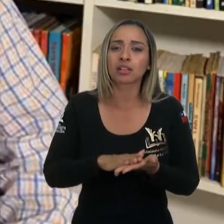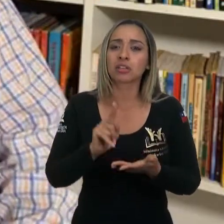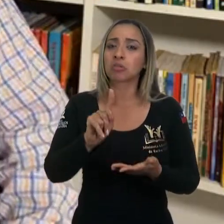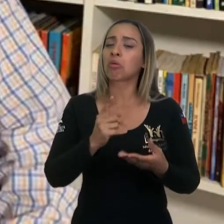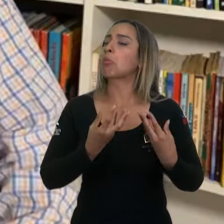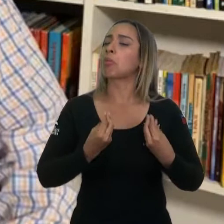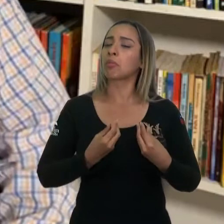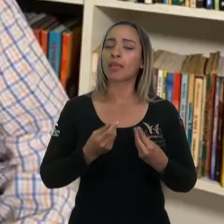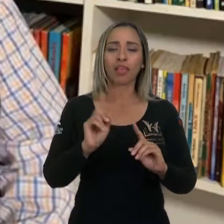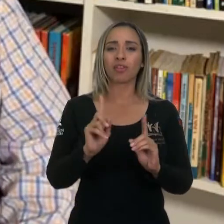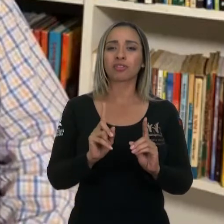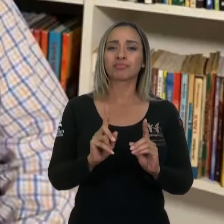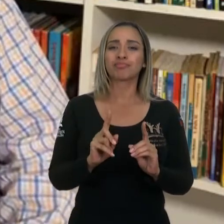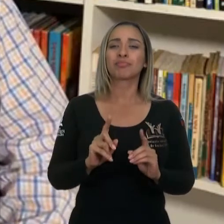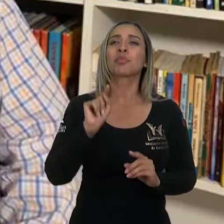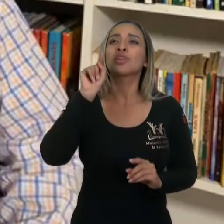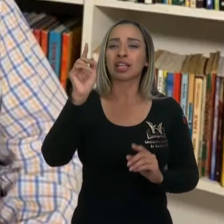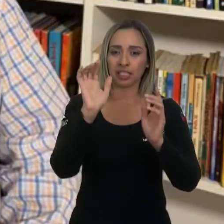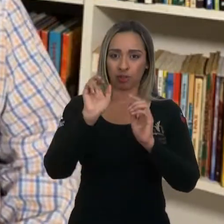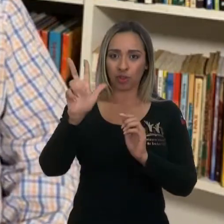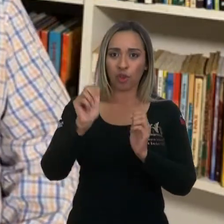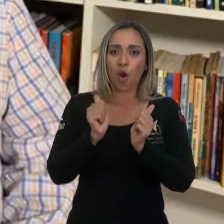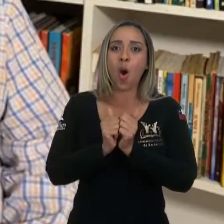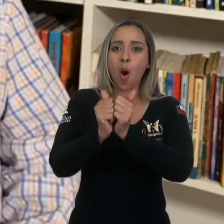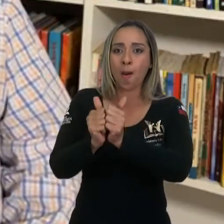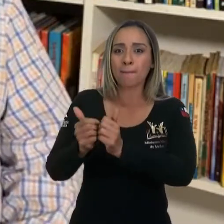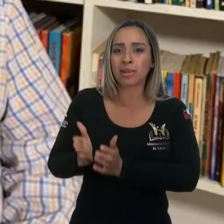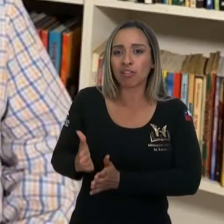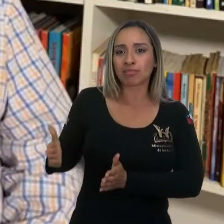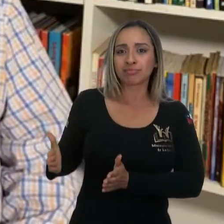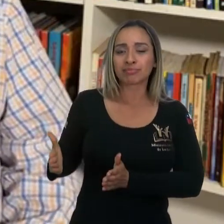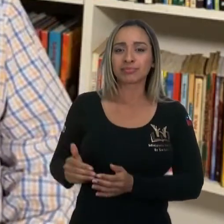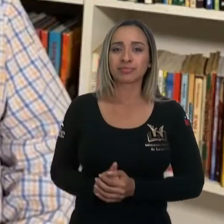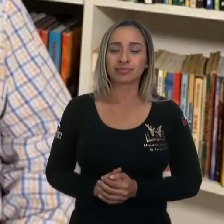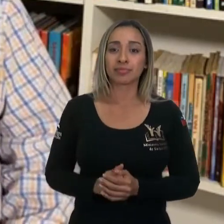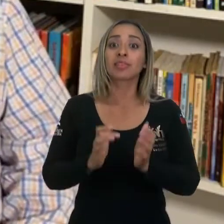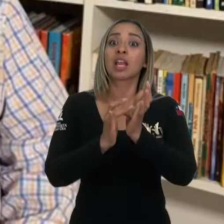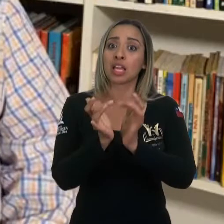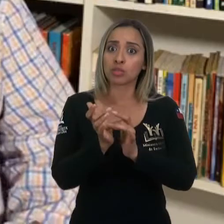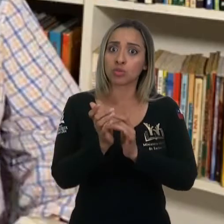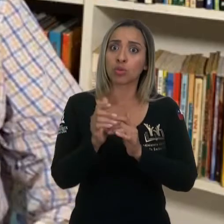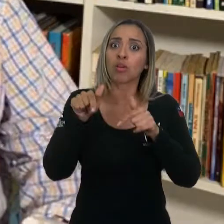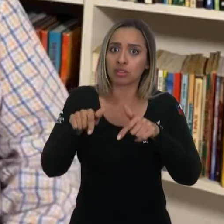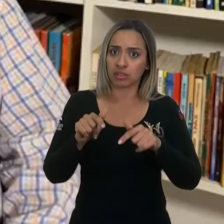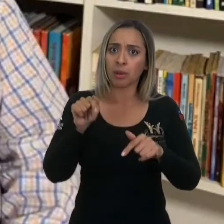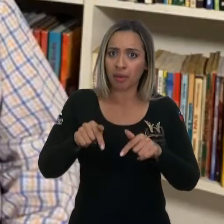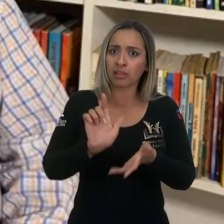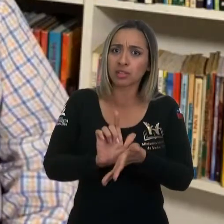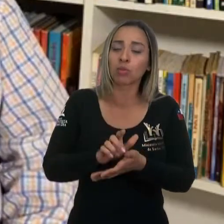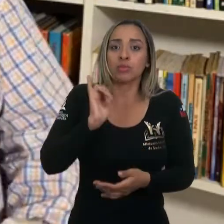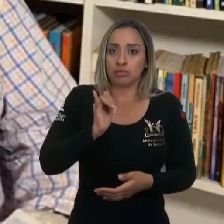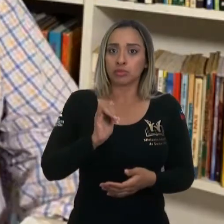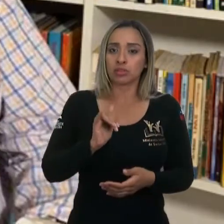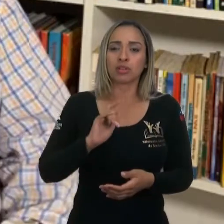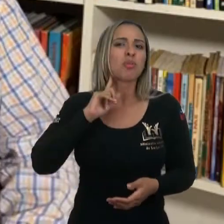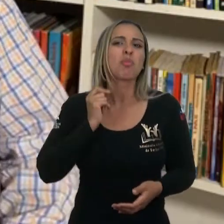miedo. ¿Por qué? Porque tú estarás conmigo. Jesús no estaba aquella noche con los discípulos. Estaba. ¿Y por qué temblaban?